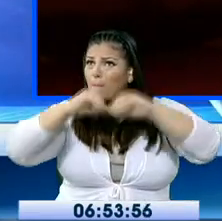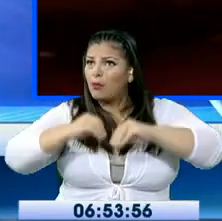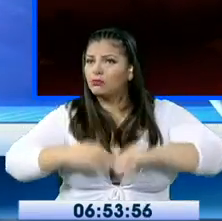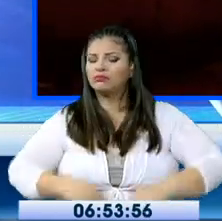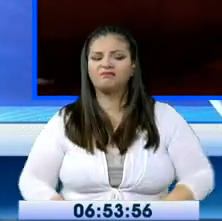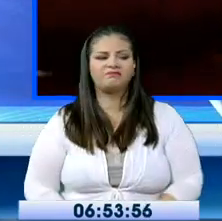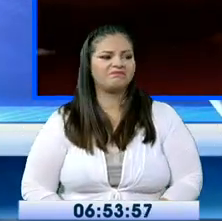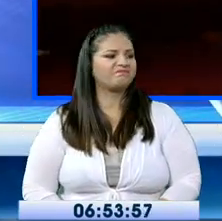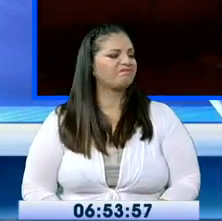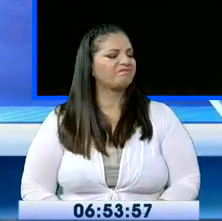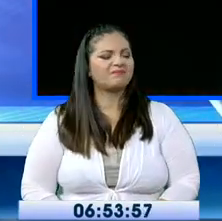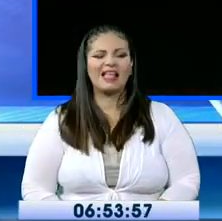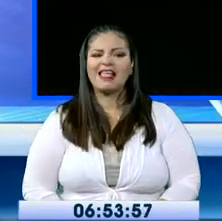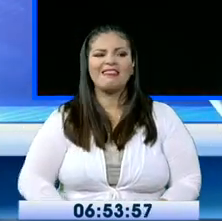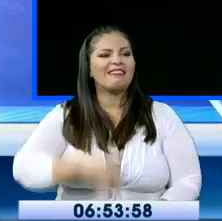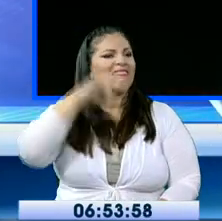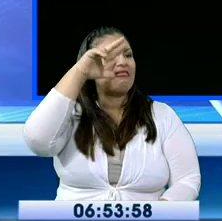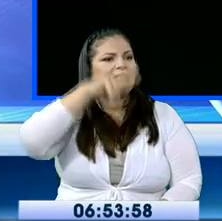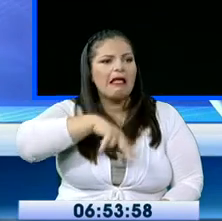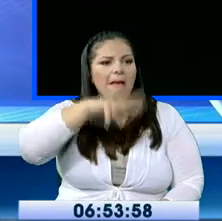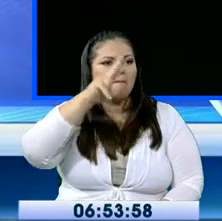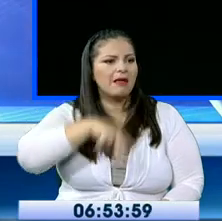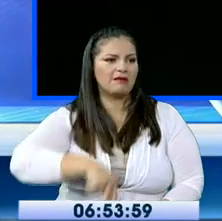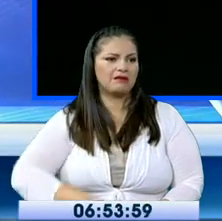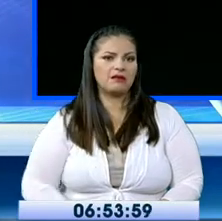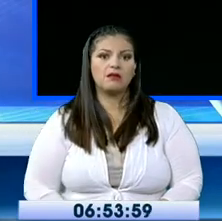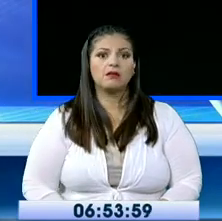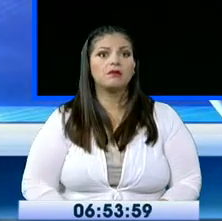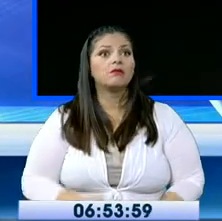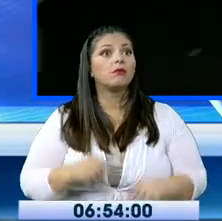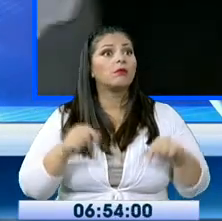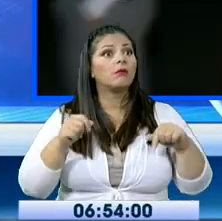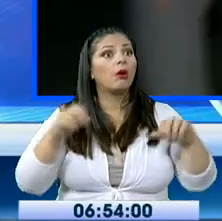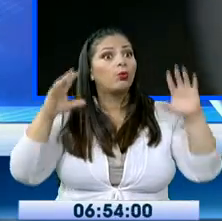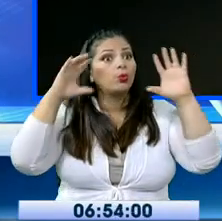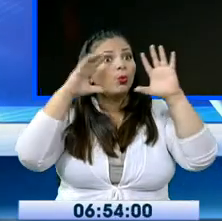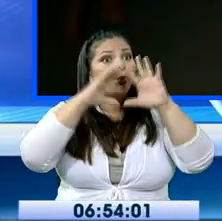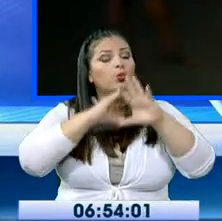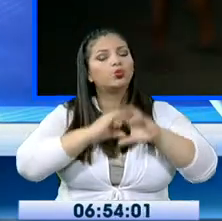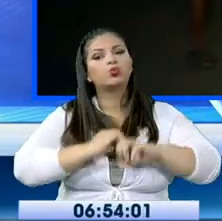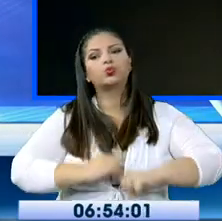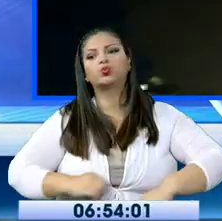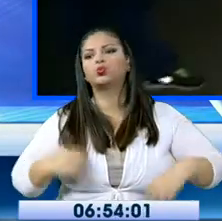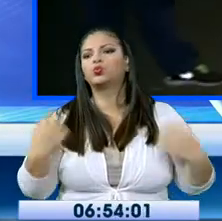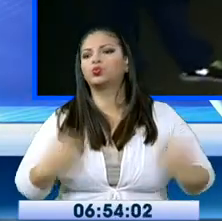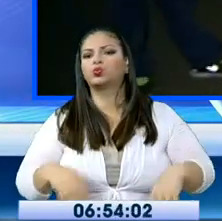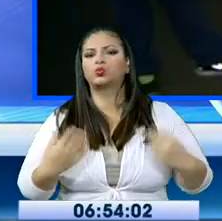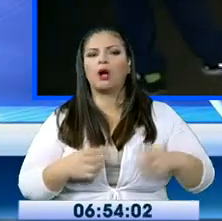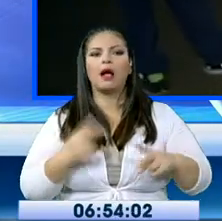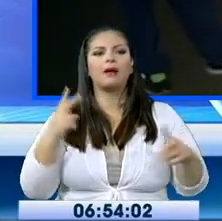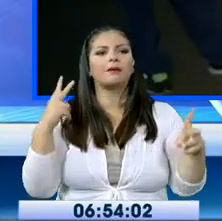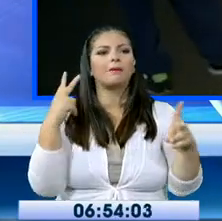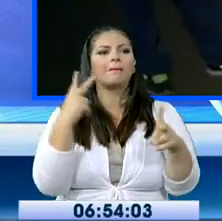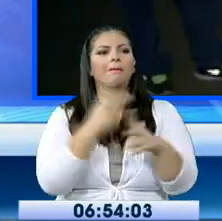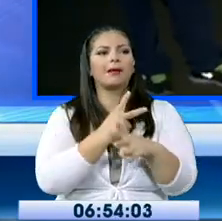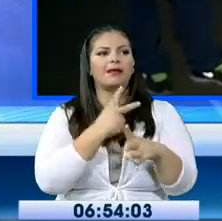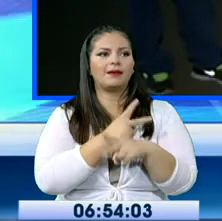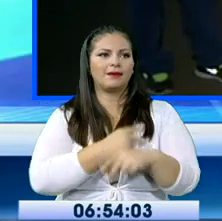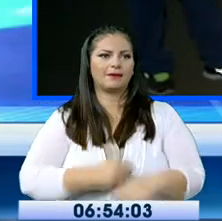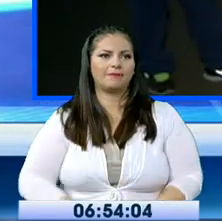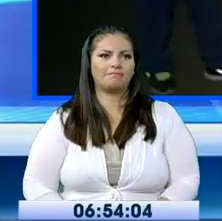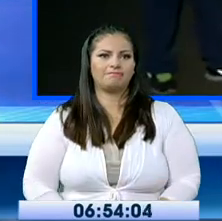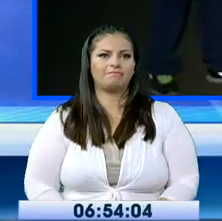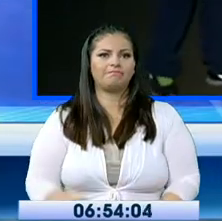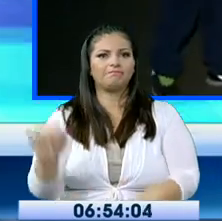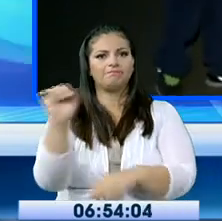y es como una tiniebla aquí en la noche. Sí, sí, se ven a veces peligros aquí, o sea, los carros, muchos